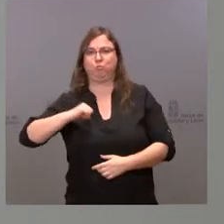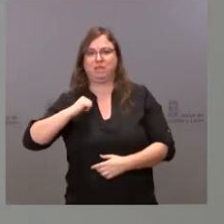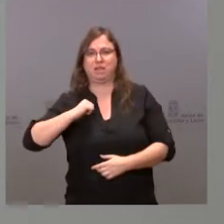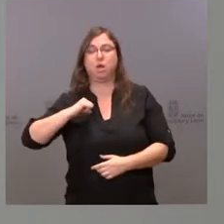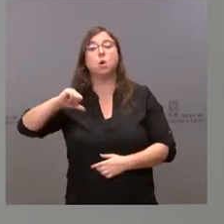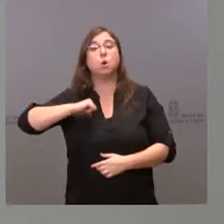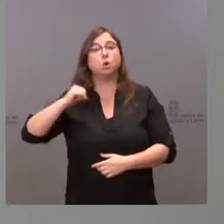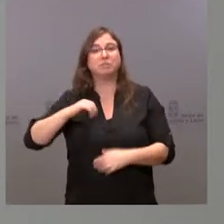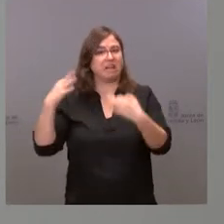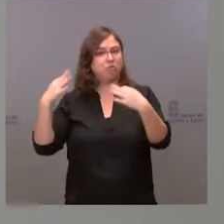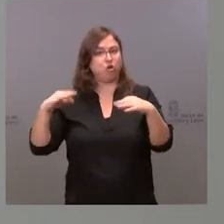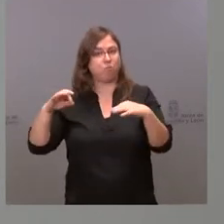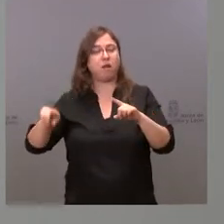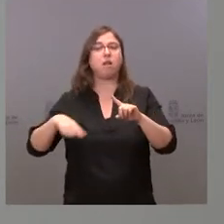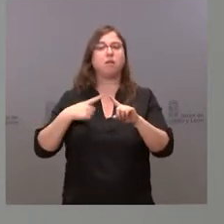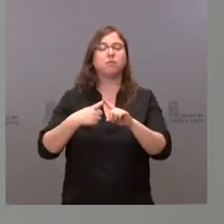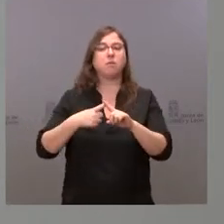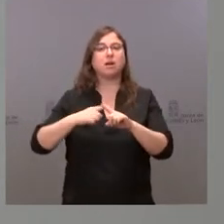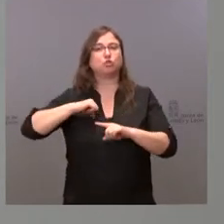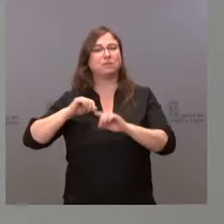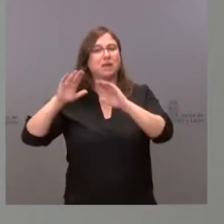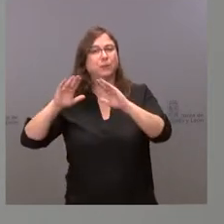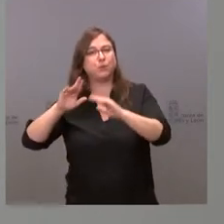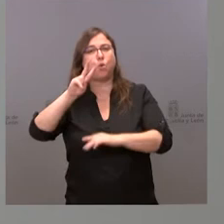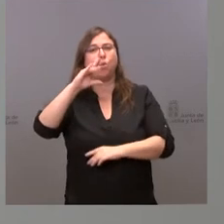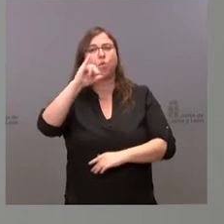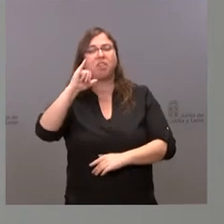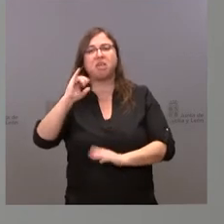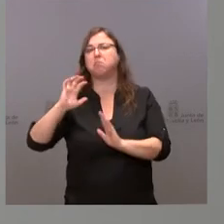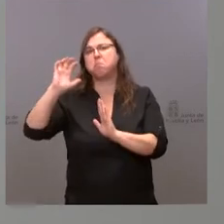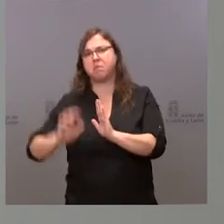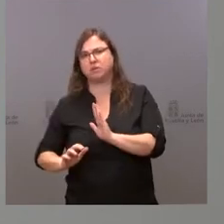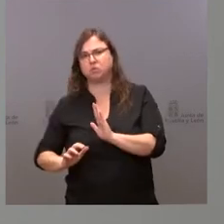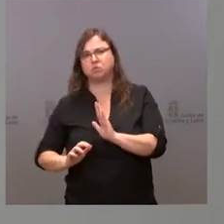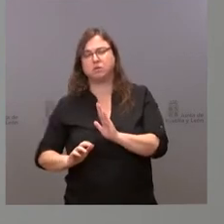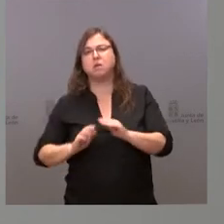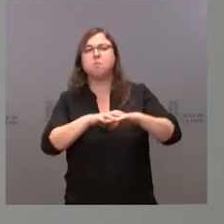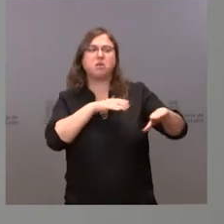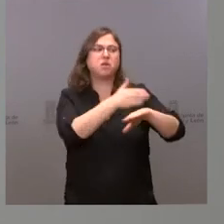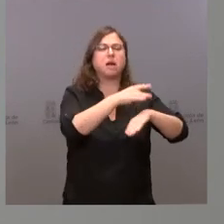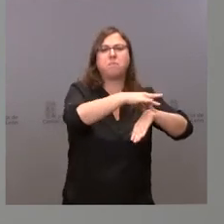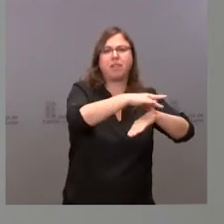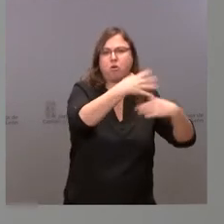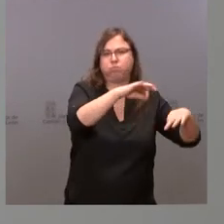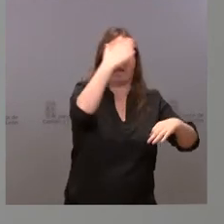hospitalización convencional como en unidades de cuidados intensivos españa ayer por la tarde de datos